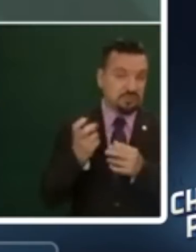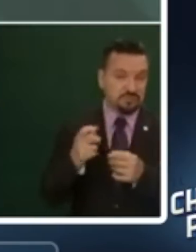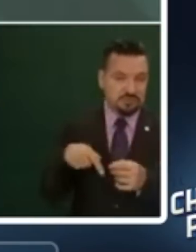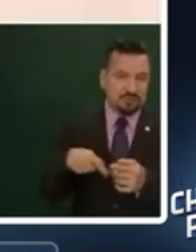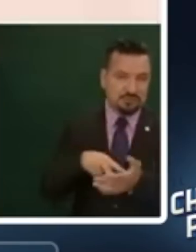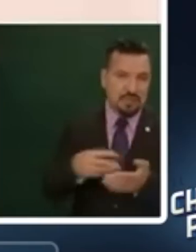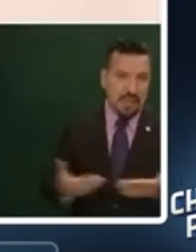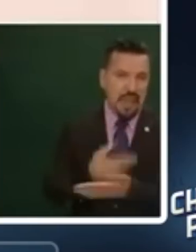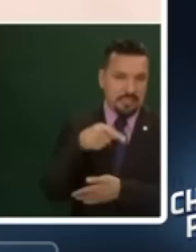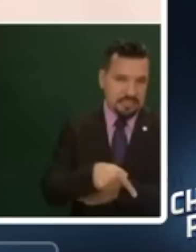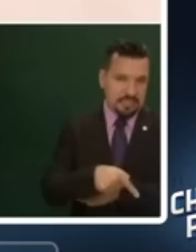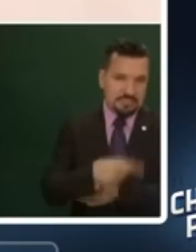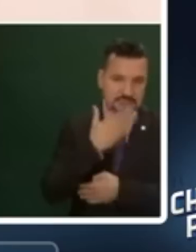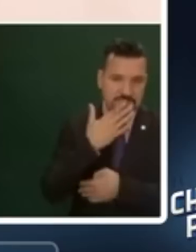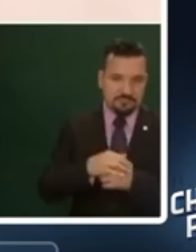alejandro